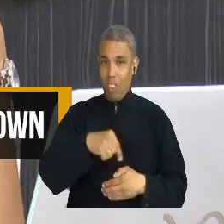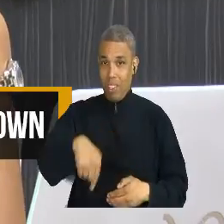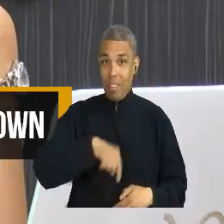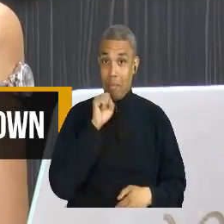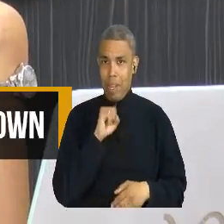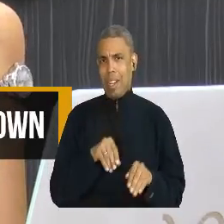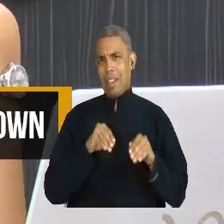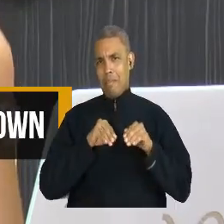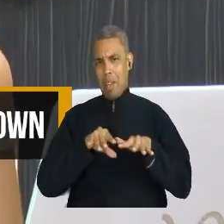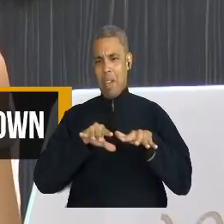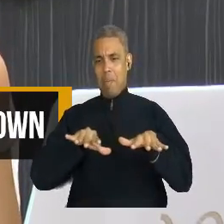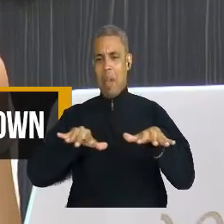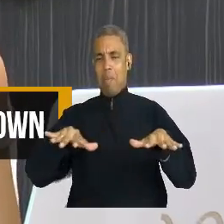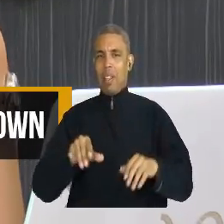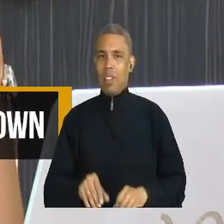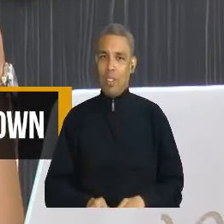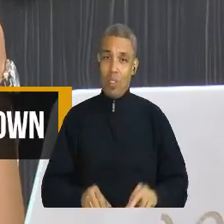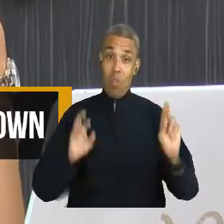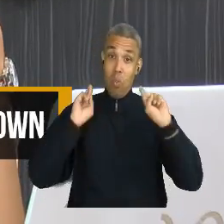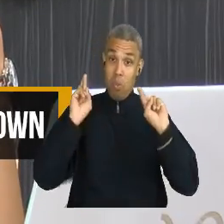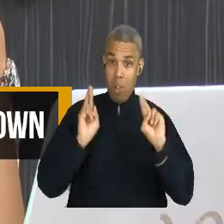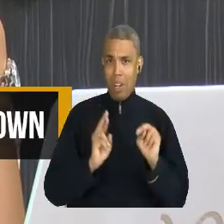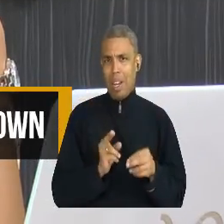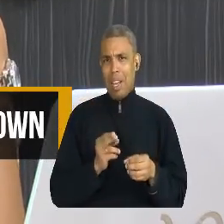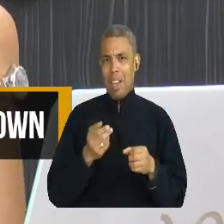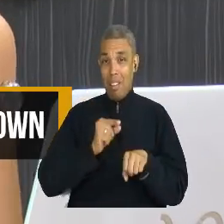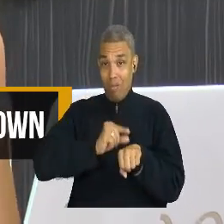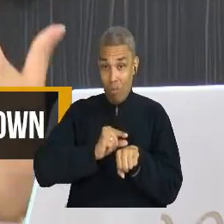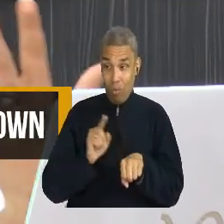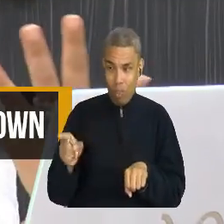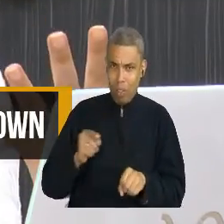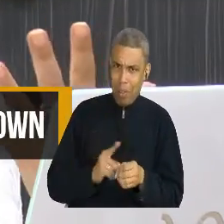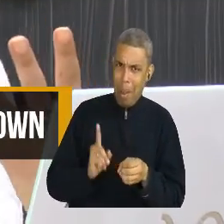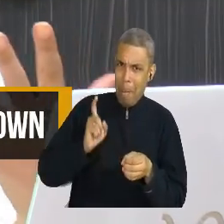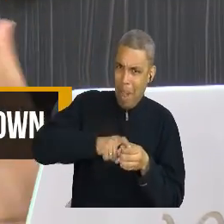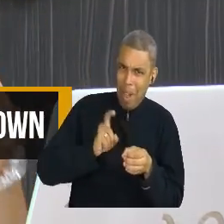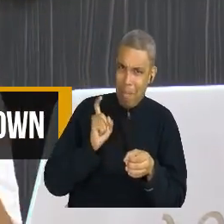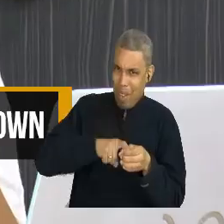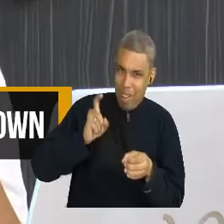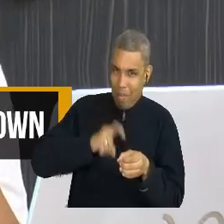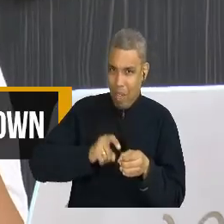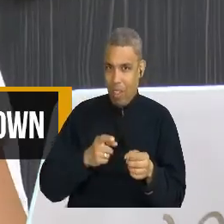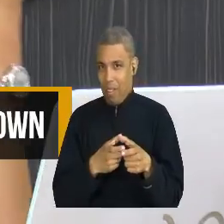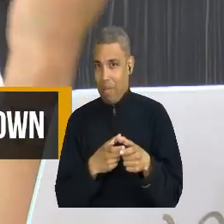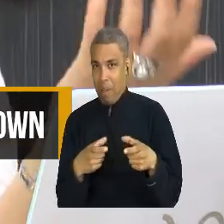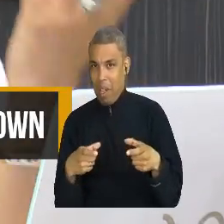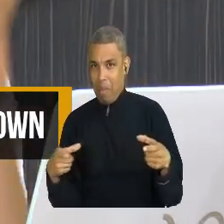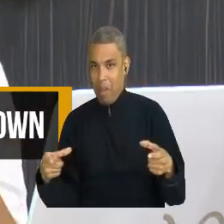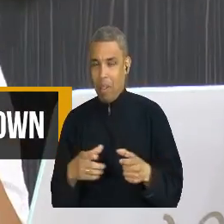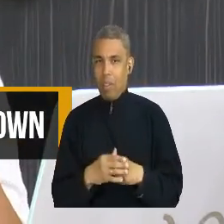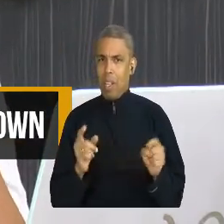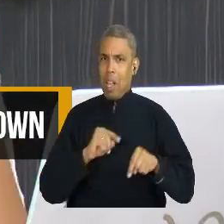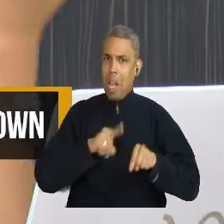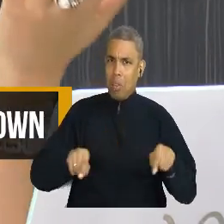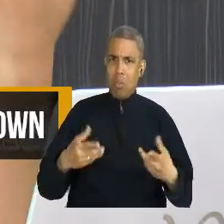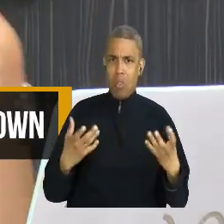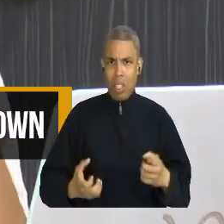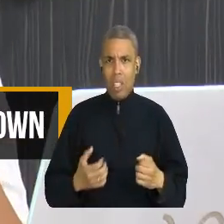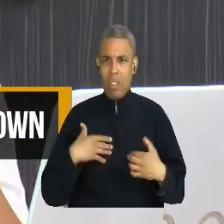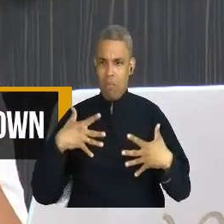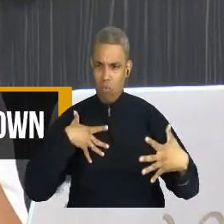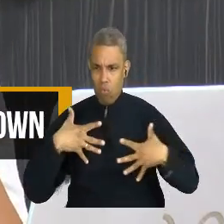que esperamos que sean muchos los voluntarios que puedan llegar a ustedes. Hay muchos chicos acá con ganas de hacer teatro, con ganas de